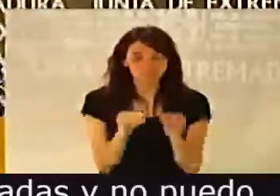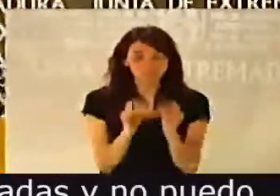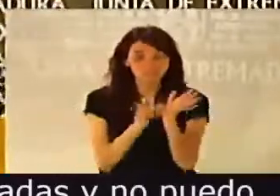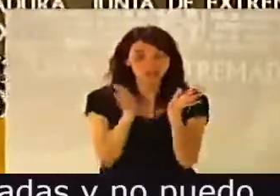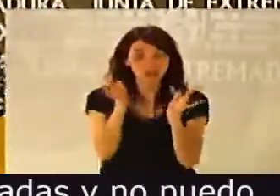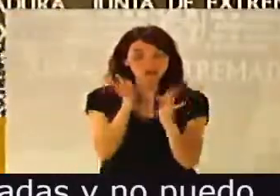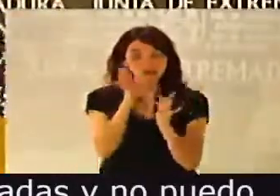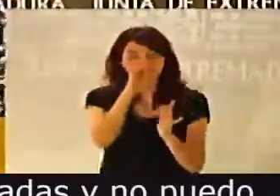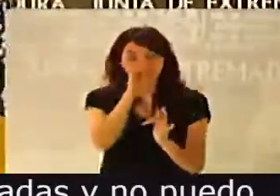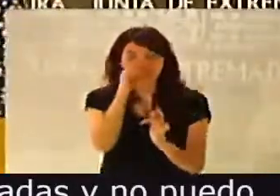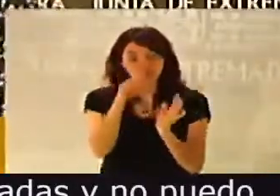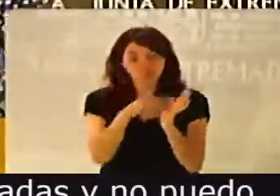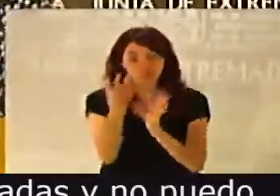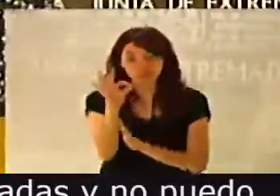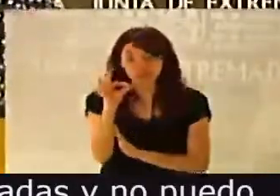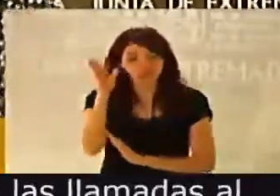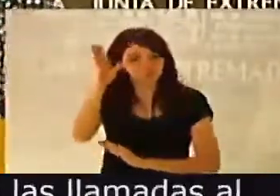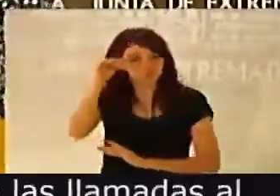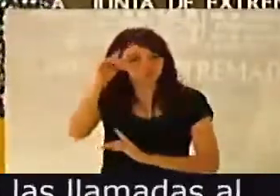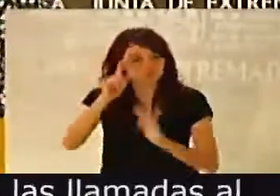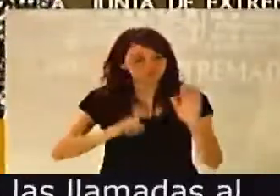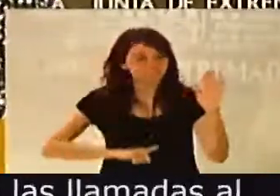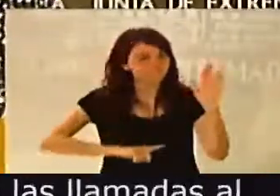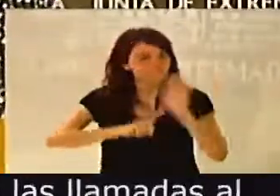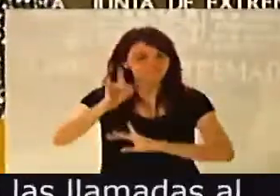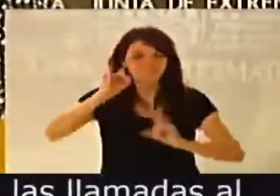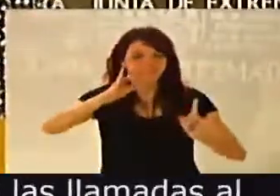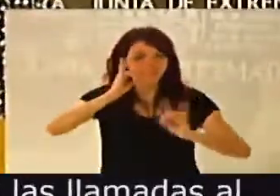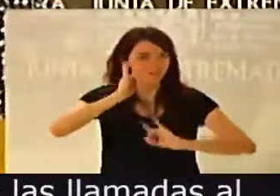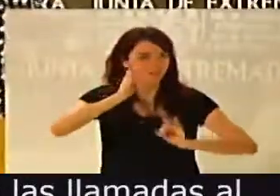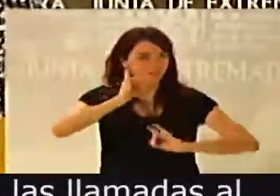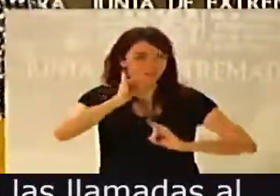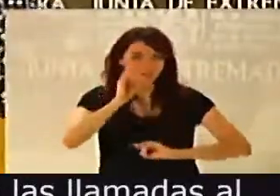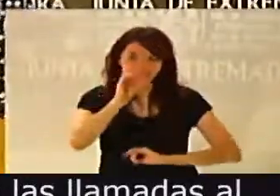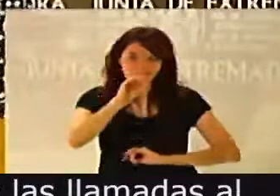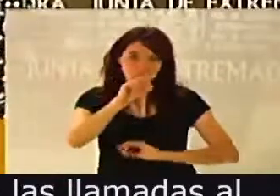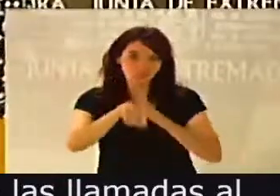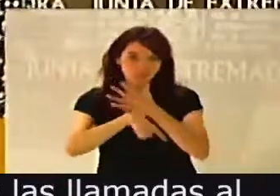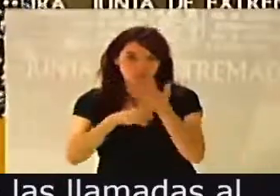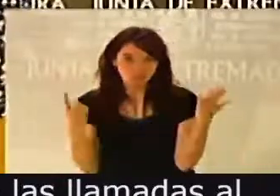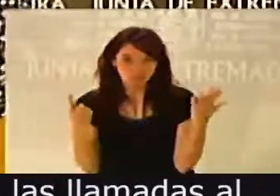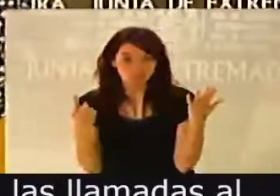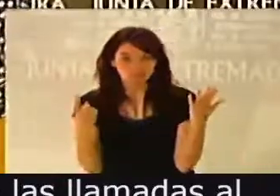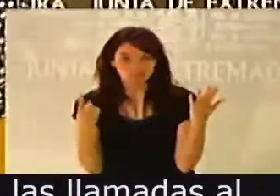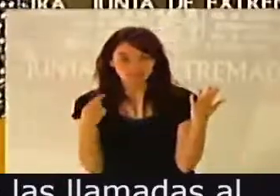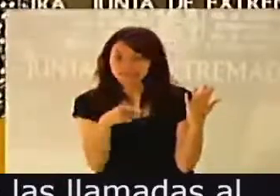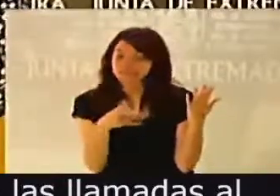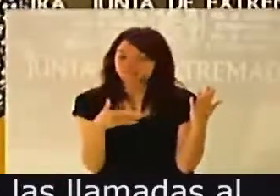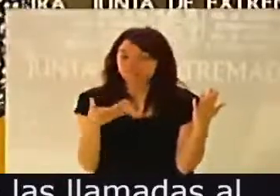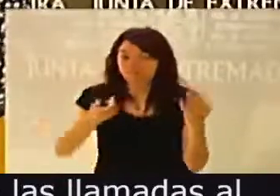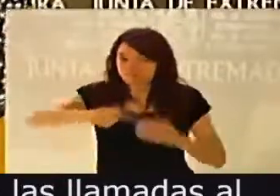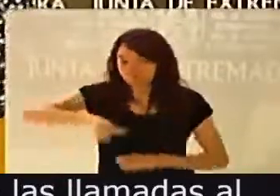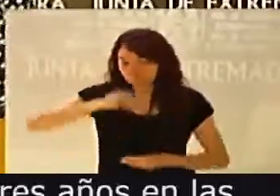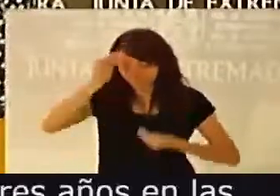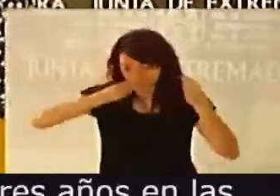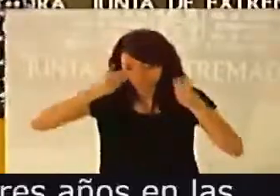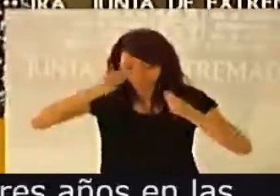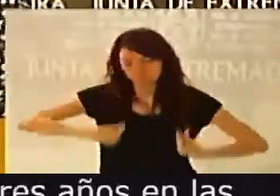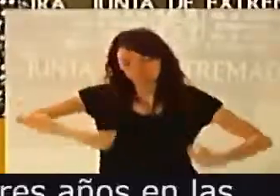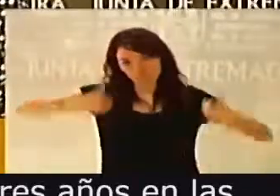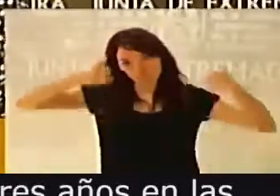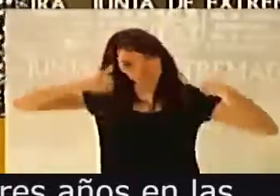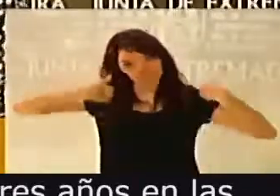de los últimos 3 años en las llamadas al 016. Por lo que en esa responsabilidad que tenemos y que creo